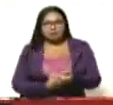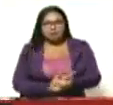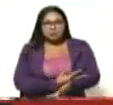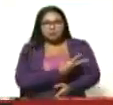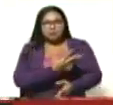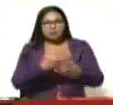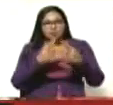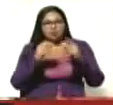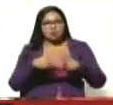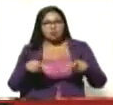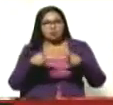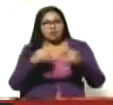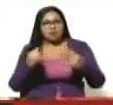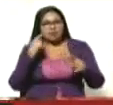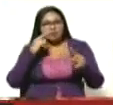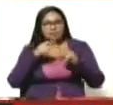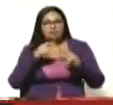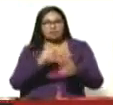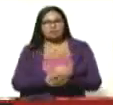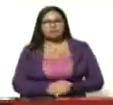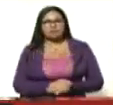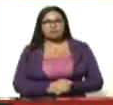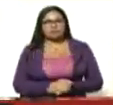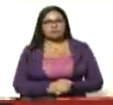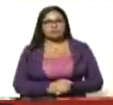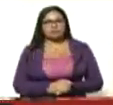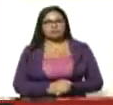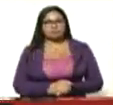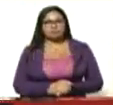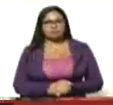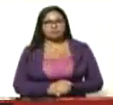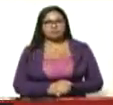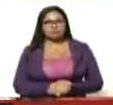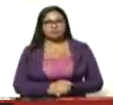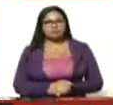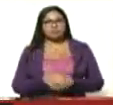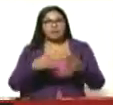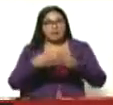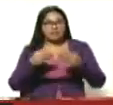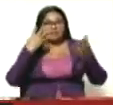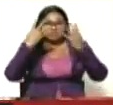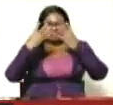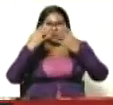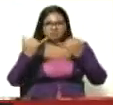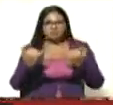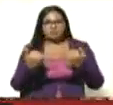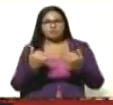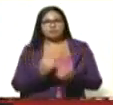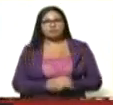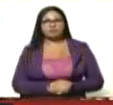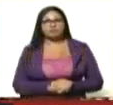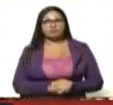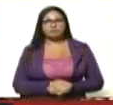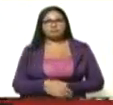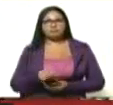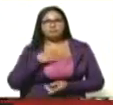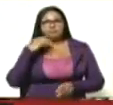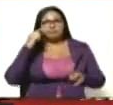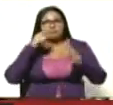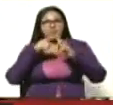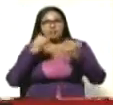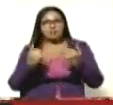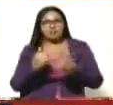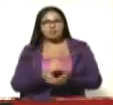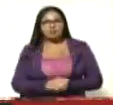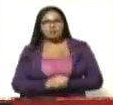los rincones en torno a la tragedia de nuestros hermanos y hermanas. Y por eso este festival ha tenido el acierto